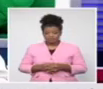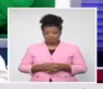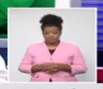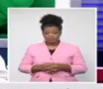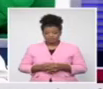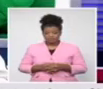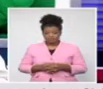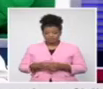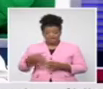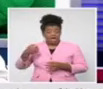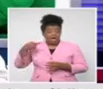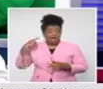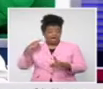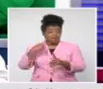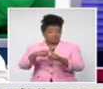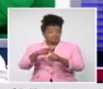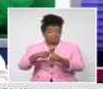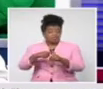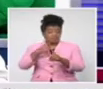todavía una cifra muy elevada,